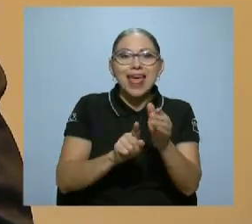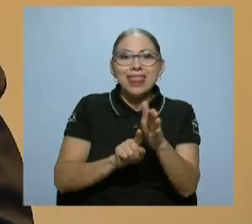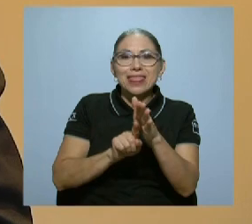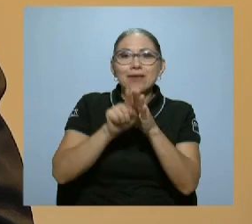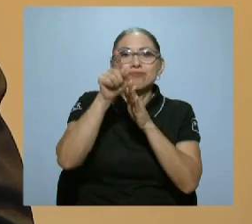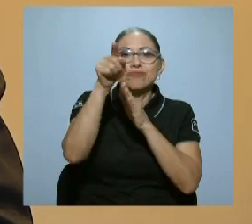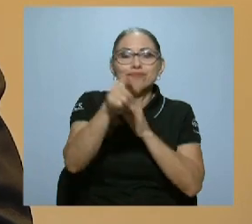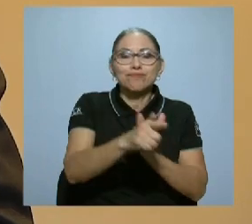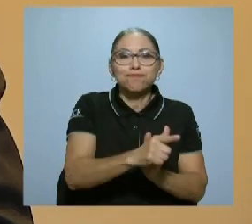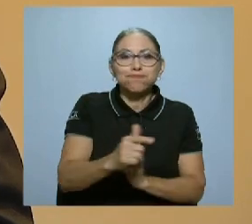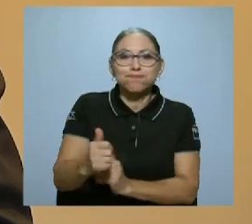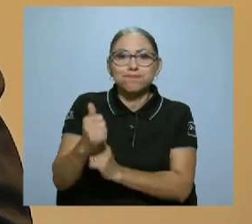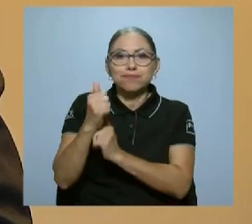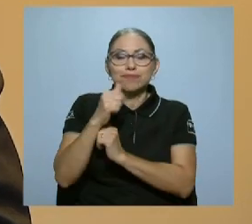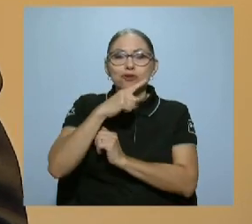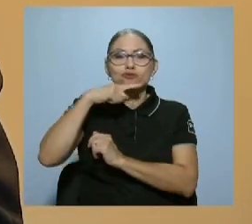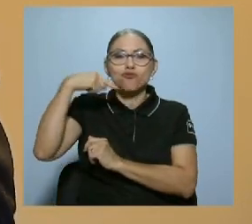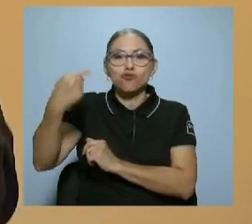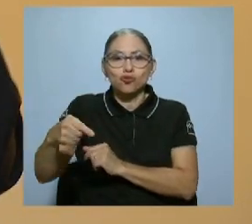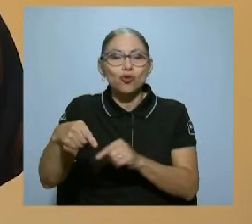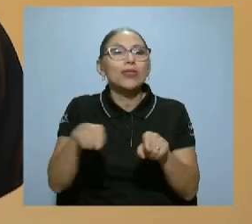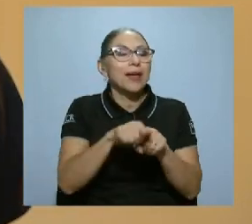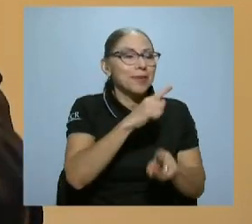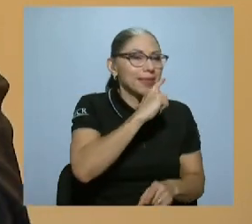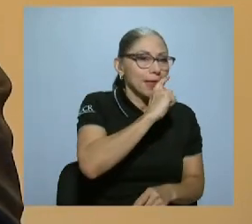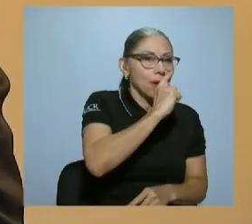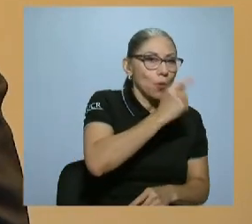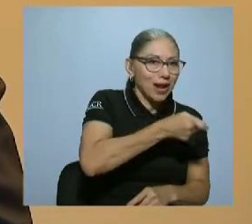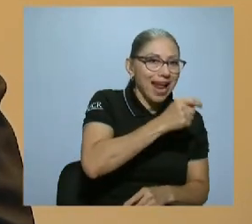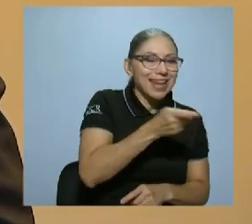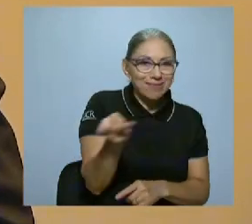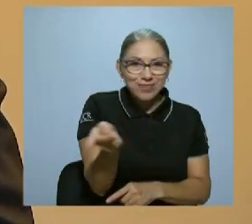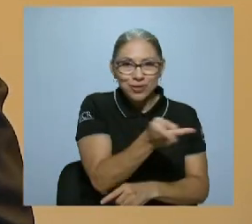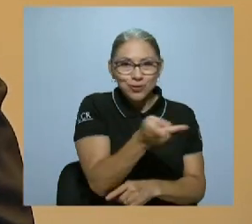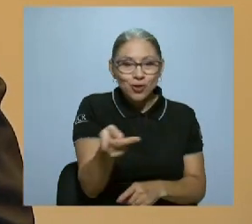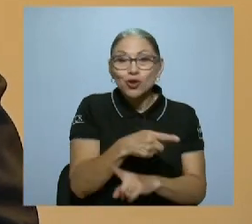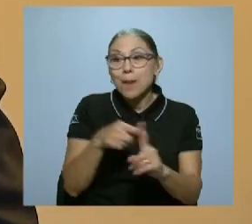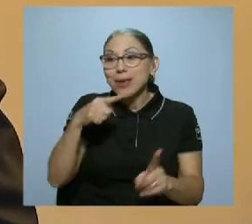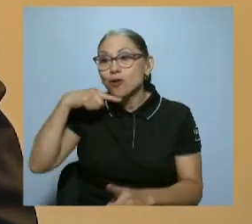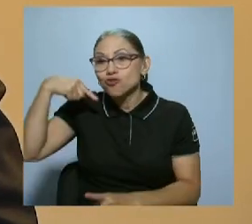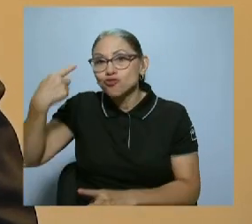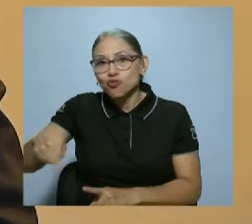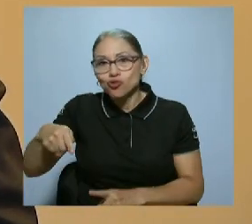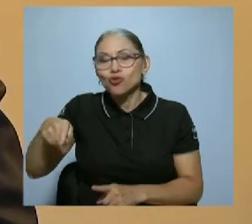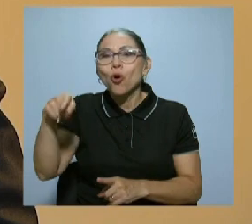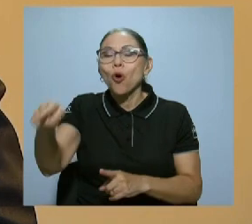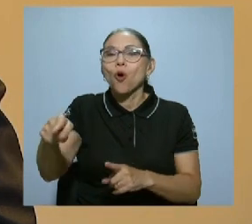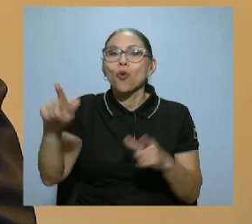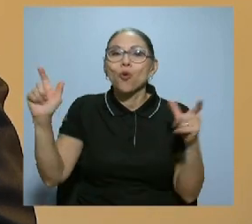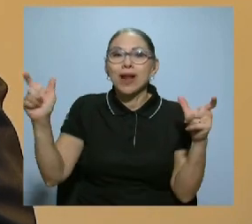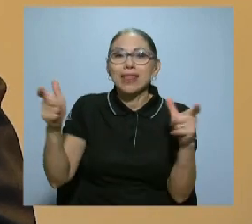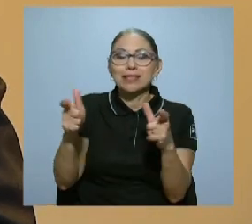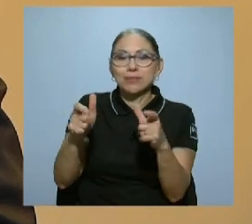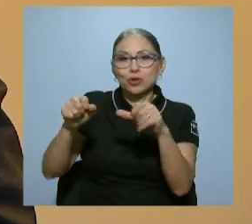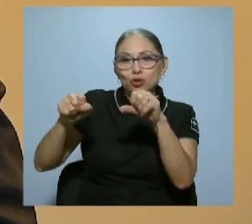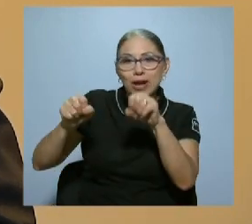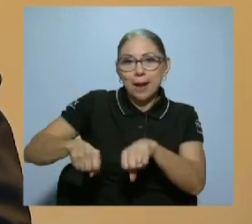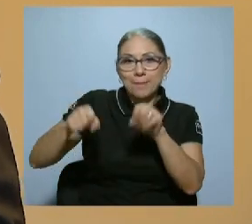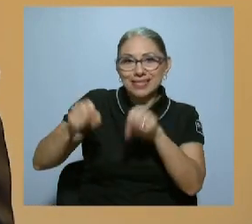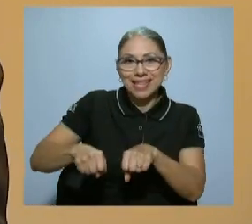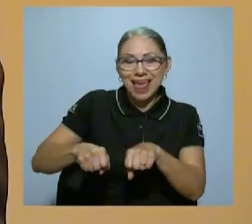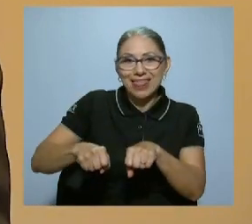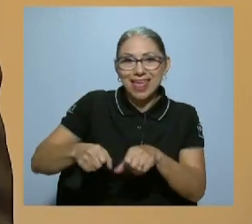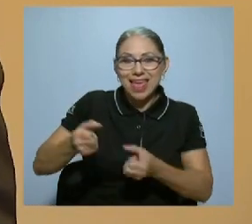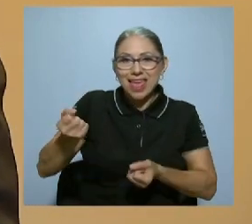supuesto de los dos, pero el ruso se ha visto una disminución extraordinaria, sobre todo en su capacidad de